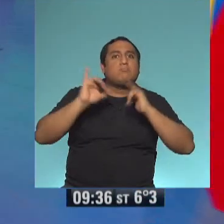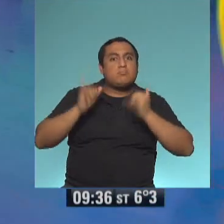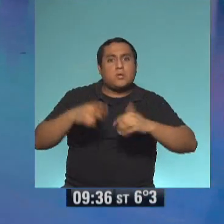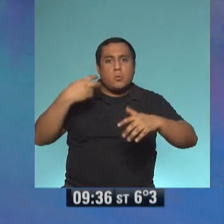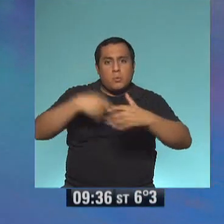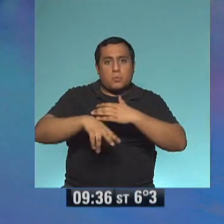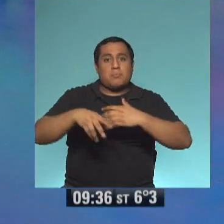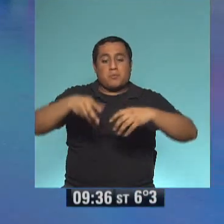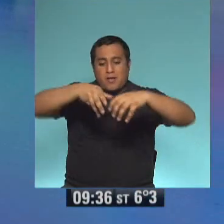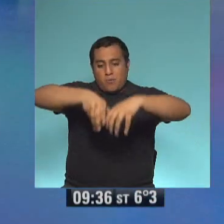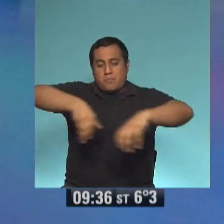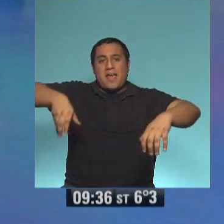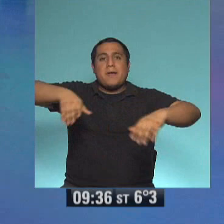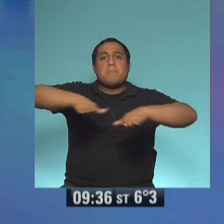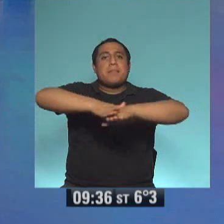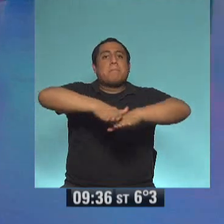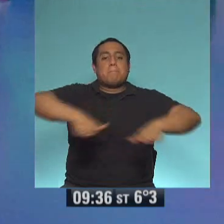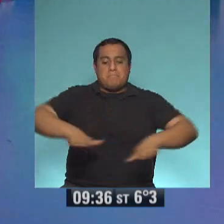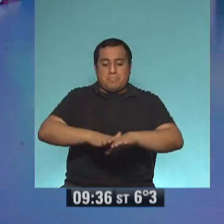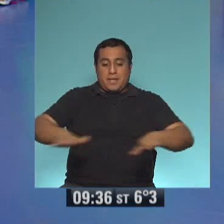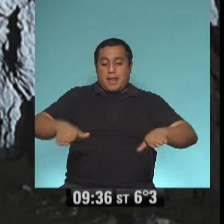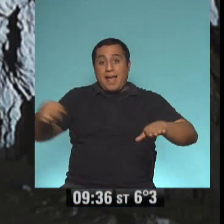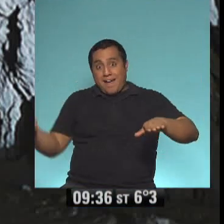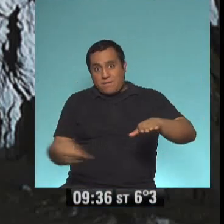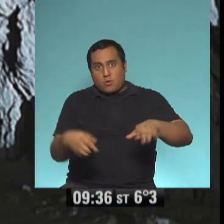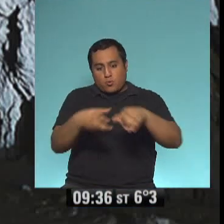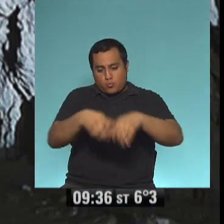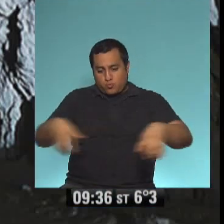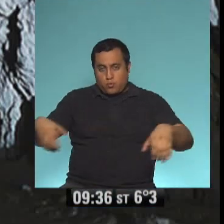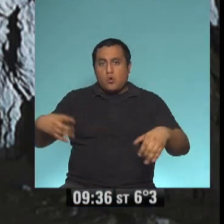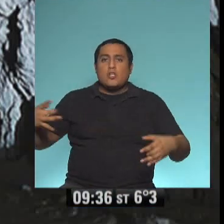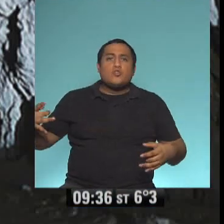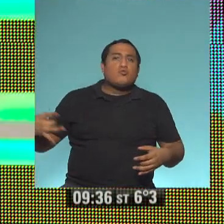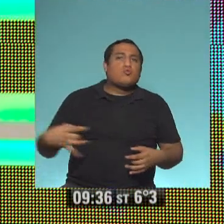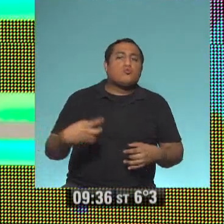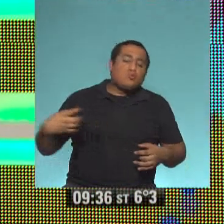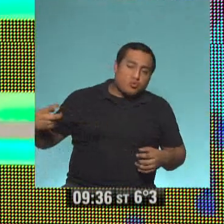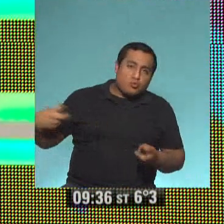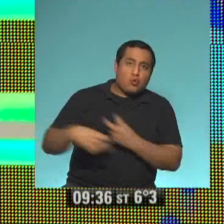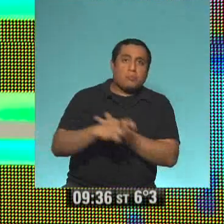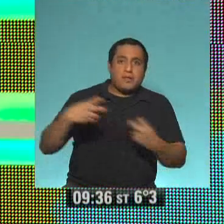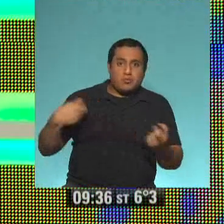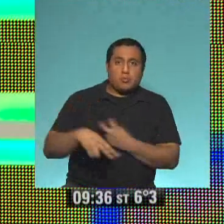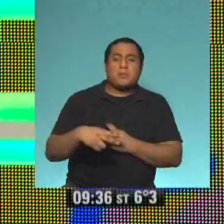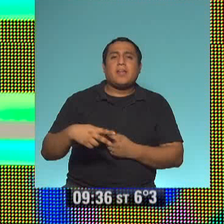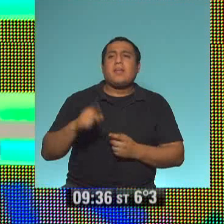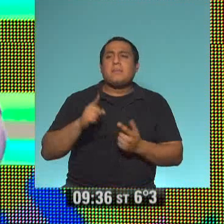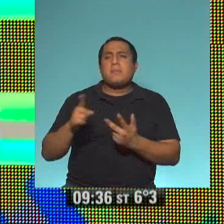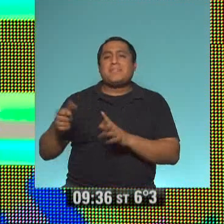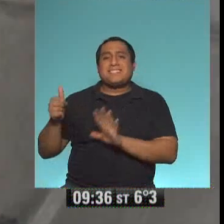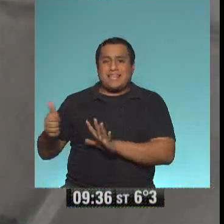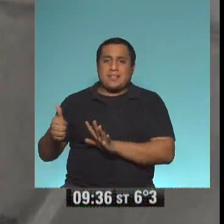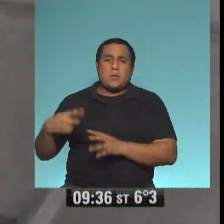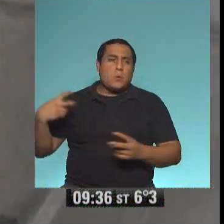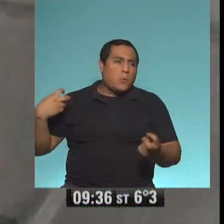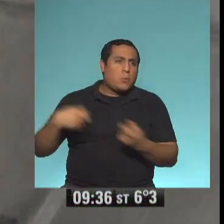Es un tren que pasa por un túnel. Exacto. Claro. Son 6 líneas de subte que recorren muchos kilómetros, casi todos los barrios de la